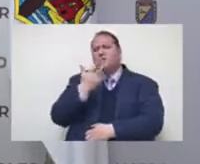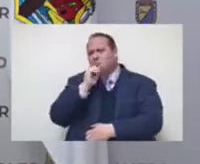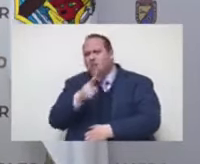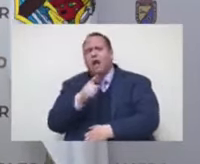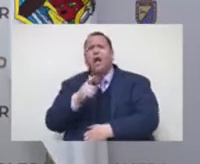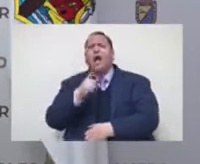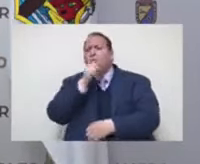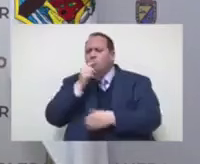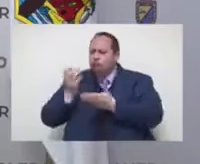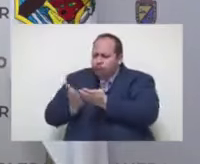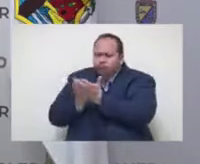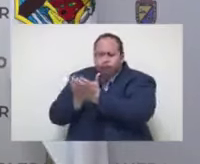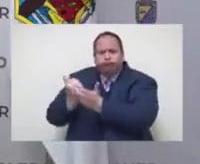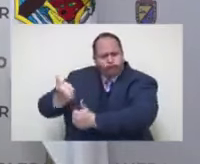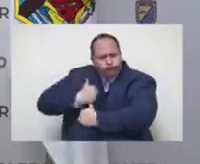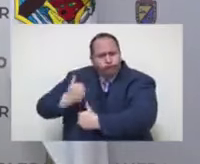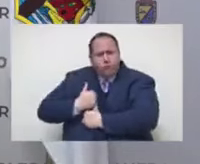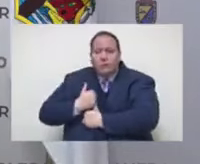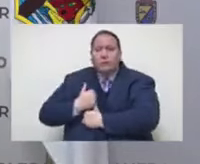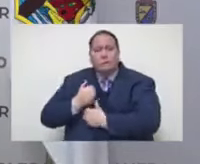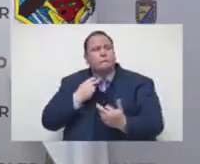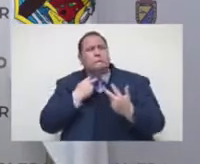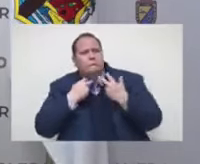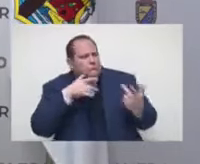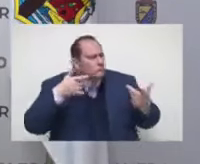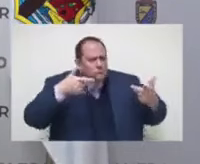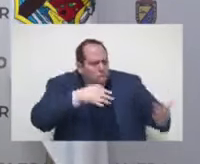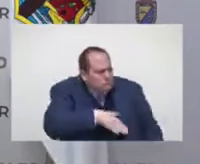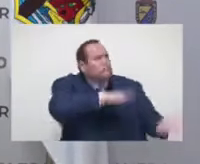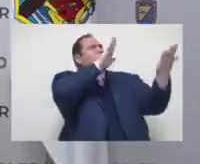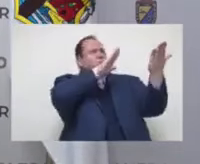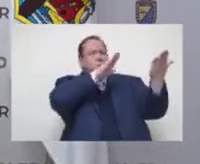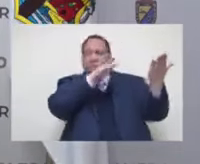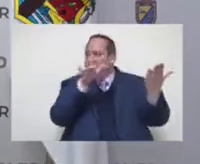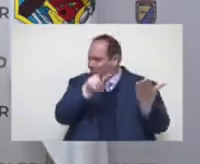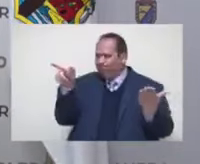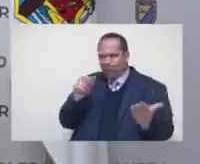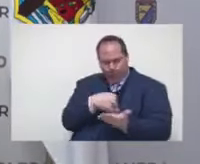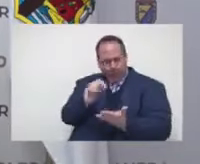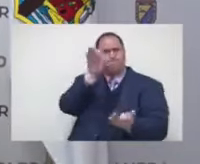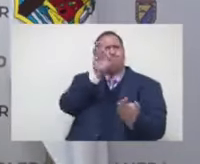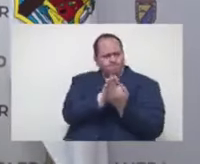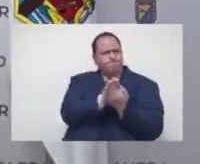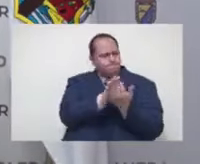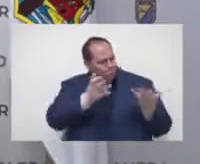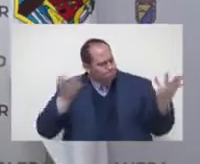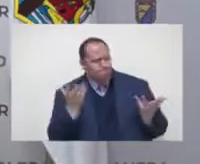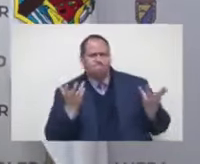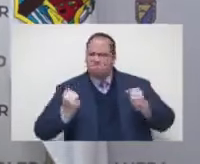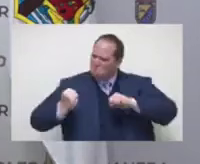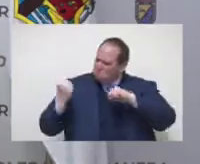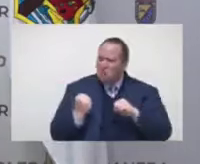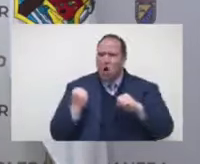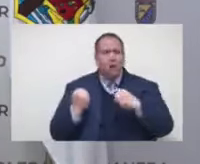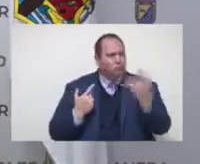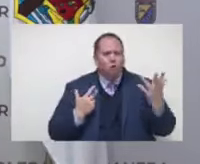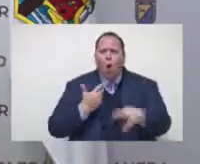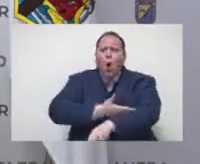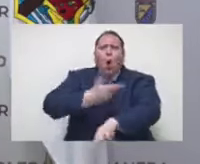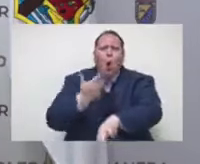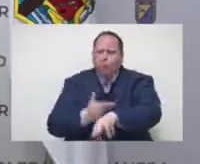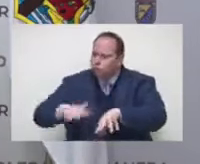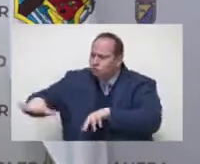los elementos de las policías municipales que se enfrentan contra el crimen con esa valentía, con esa fuerza que requieren los ciudadanos